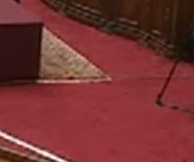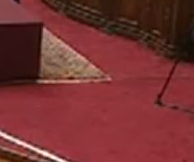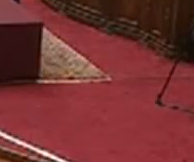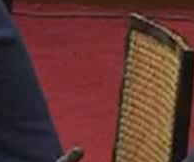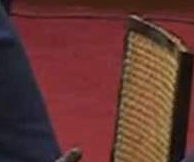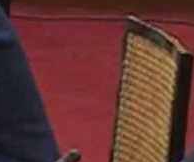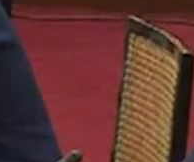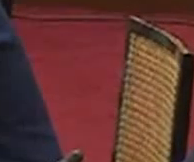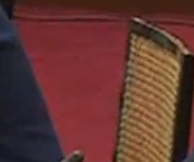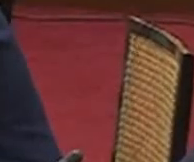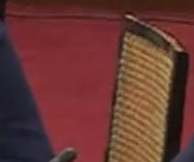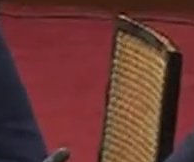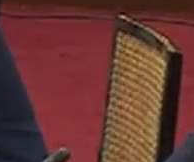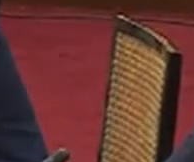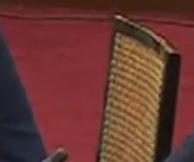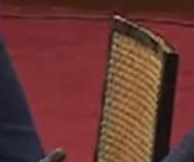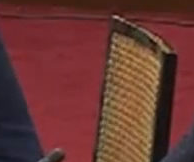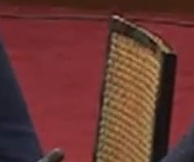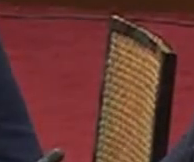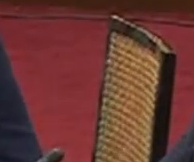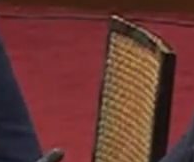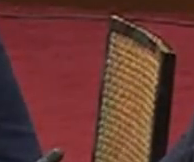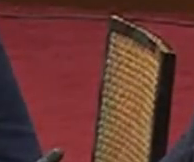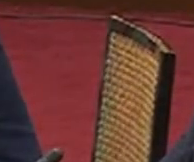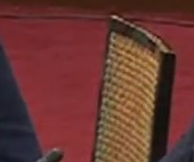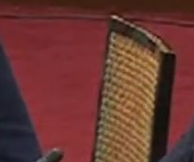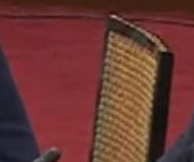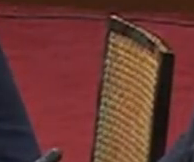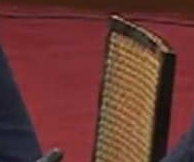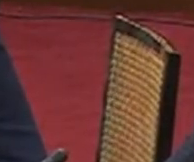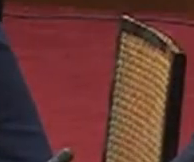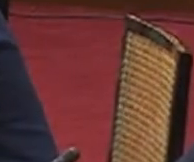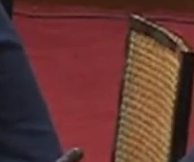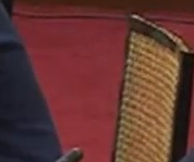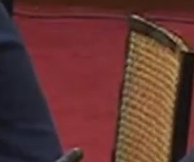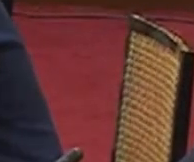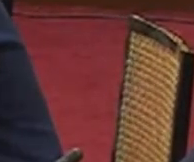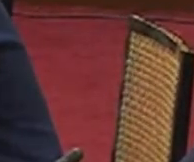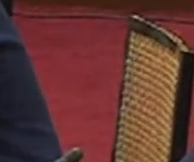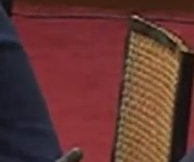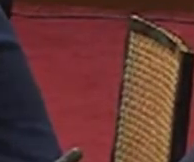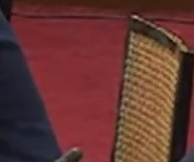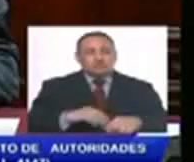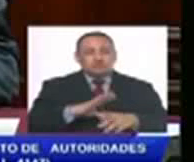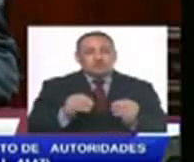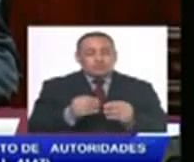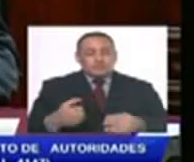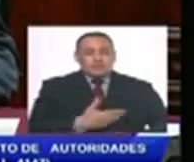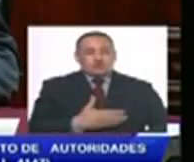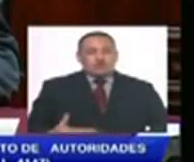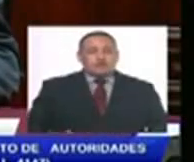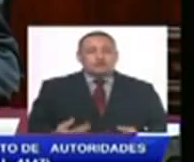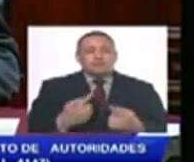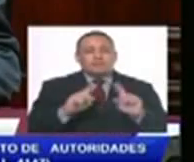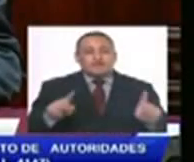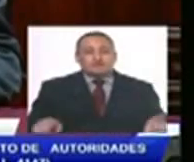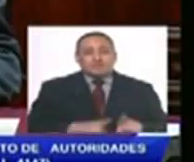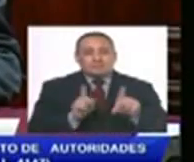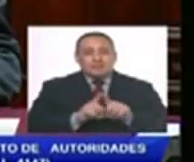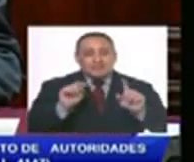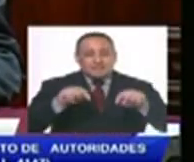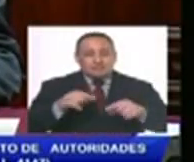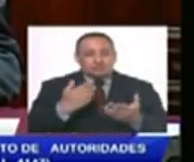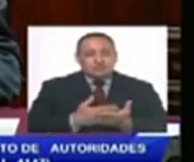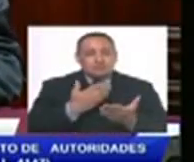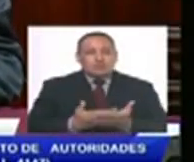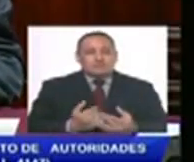en representación del Ejecutivo fue el ministro de Justicia, José Tello, para poder sustentar este proyecto de adelanto